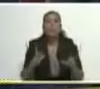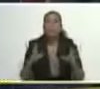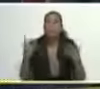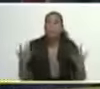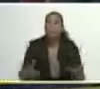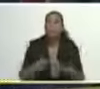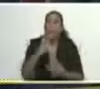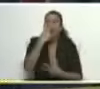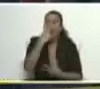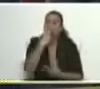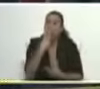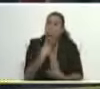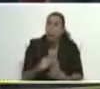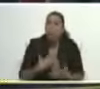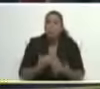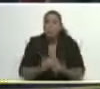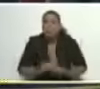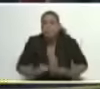de pobreza,